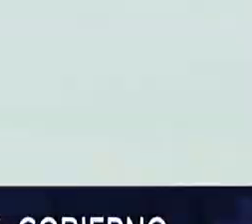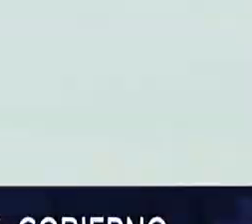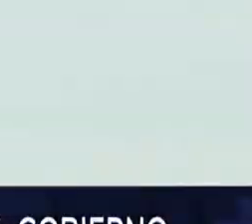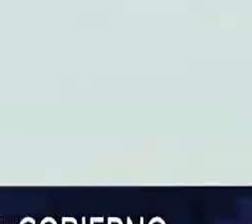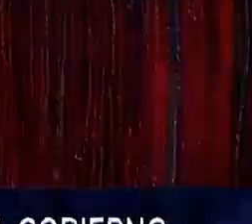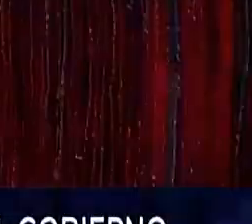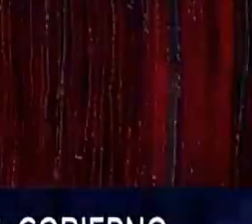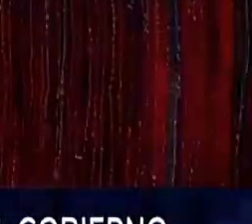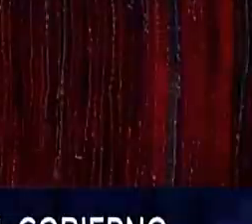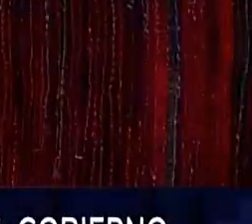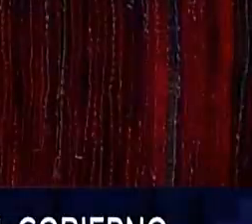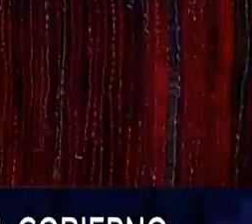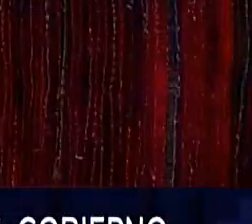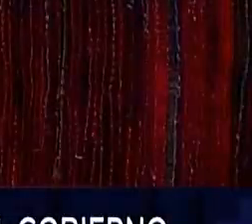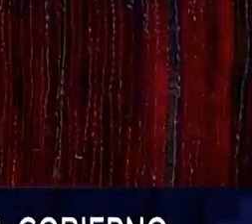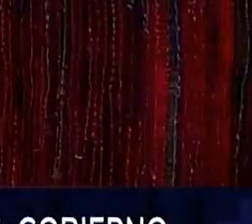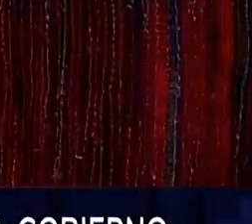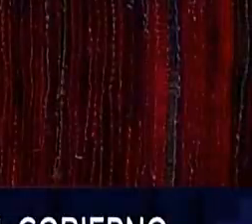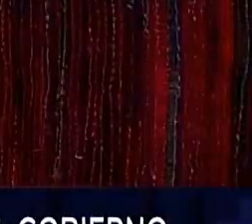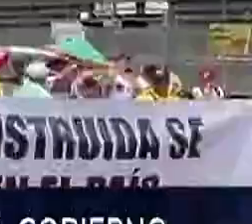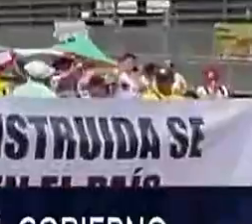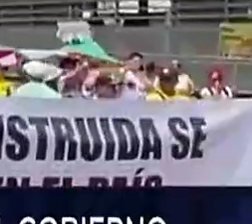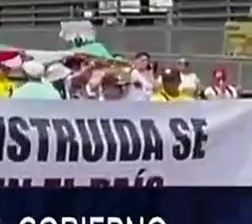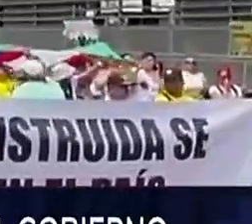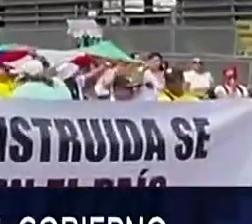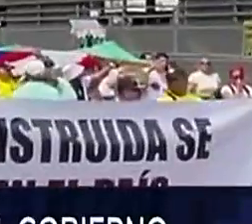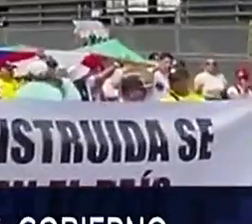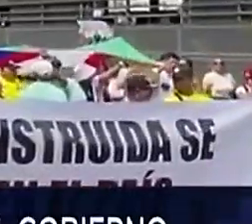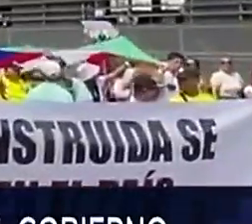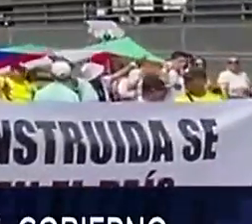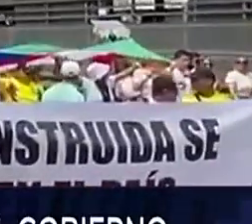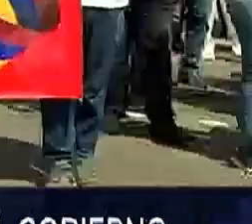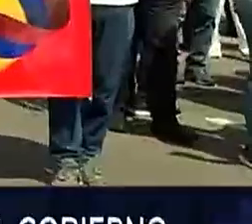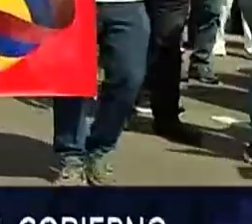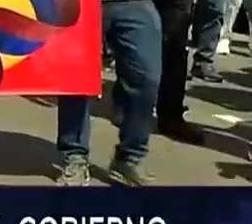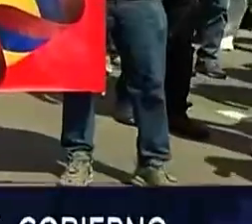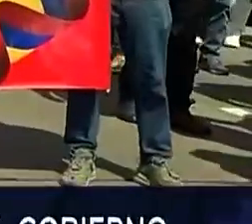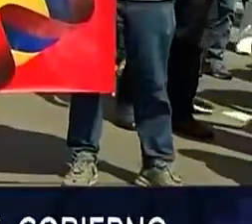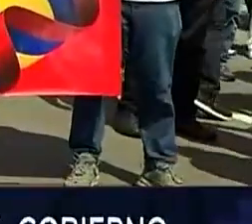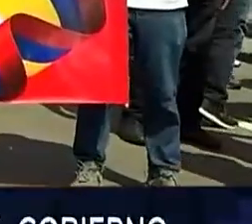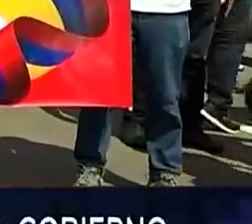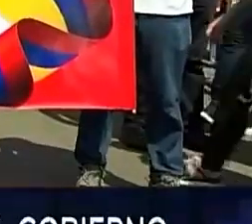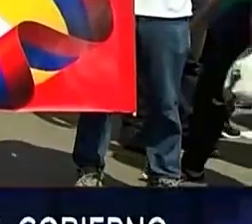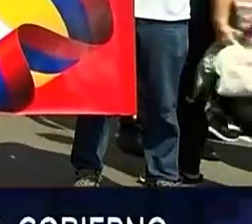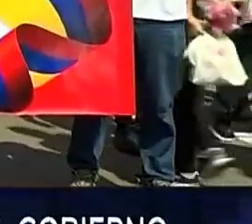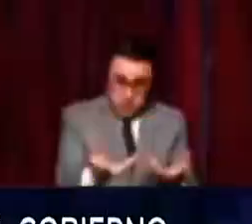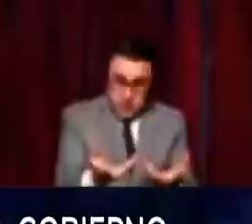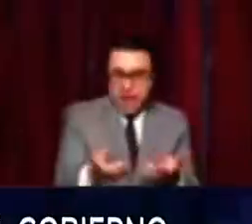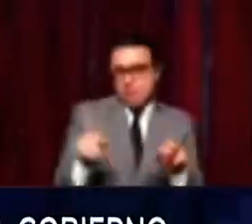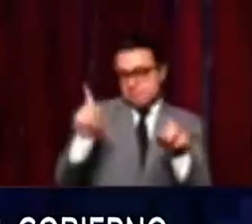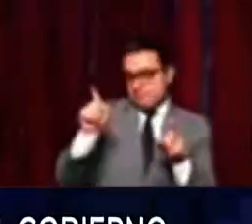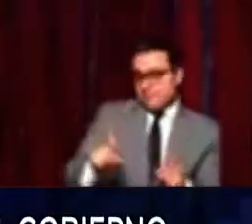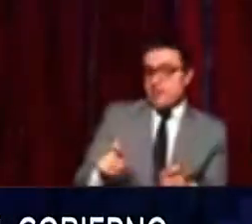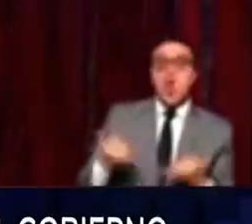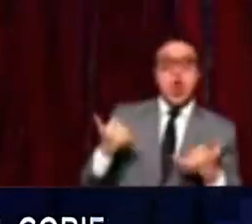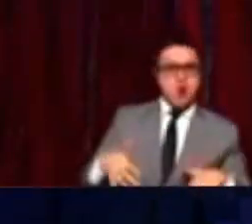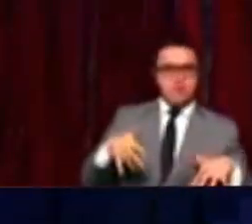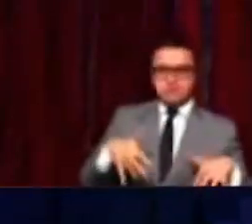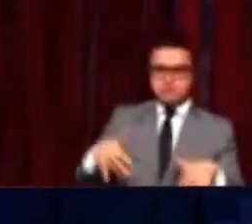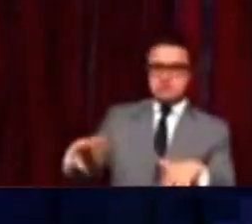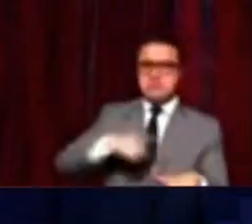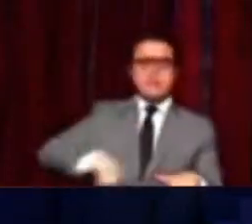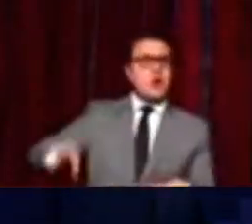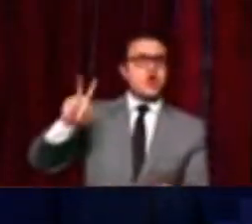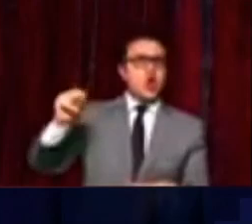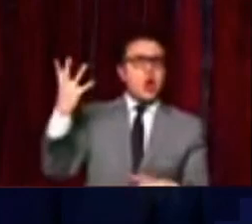reformas sociales. No obstante, el presidente Petro calificó de privilegiados a quienes salieron a protestar. Hoy tenemos manifestaciones que no quieren